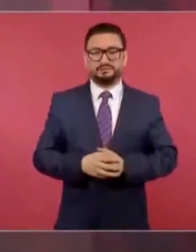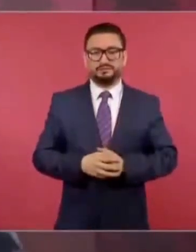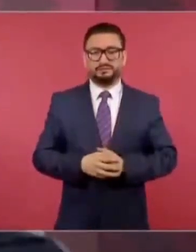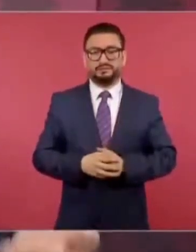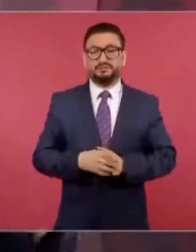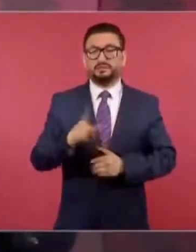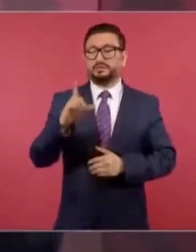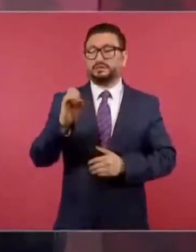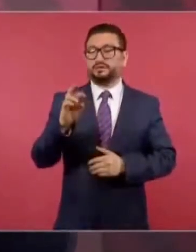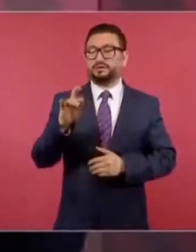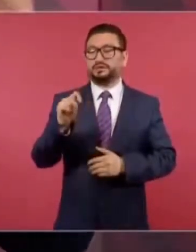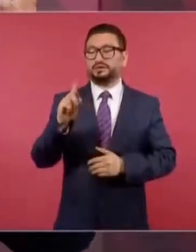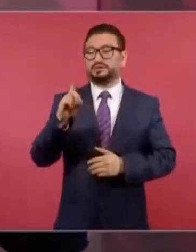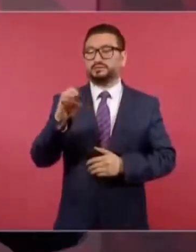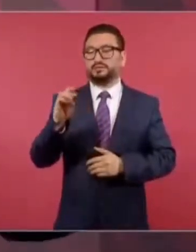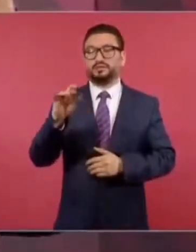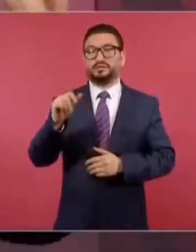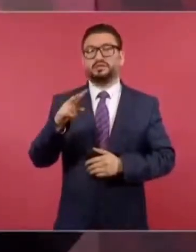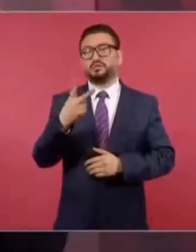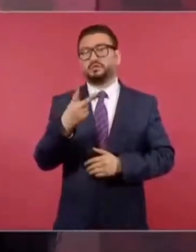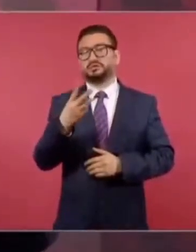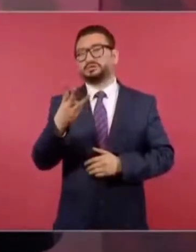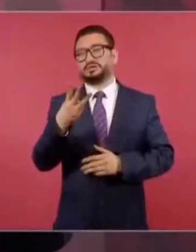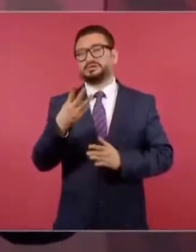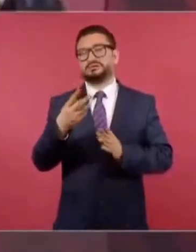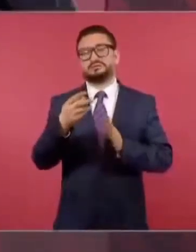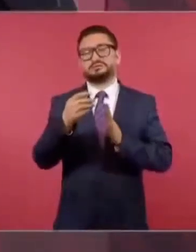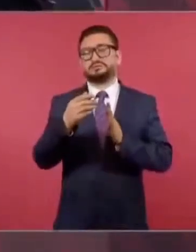Lore de Mola, 2, 3 millones.